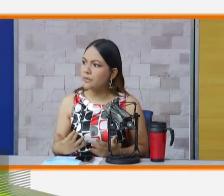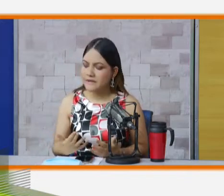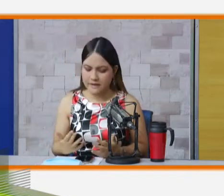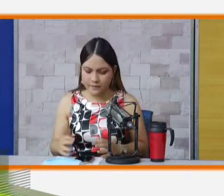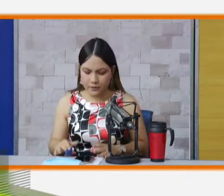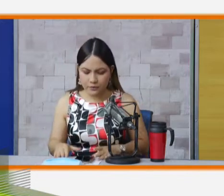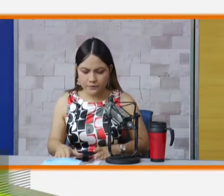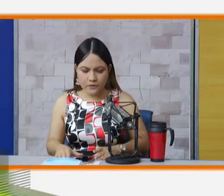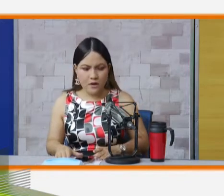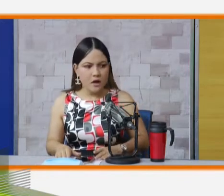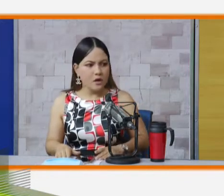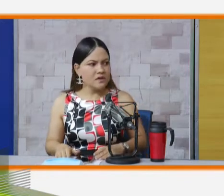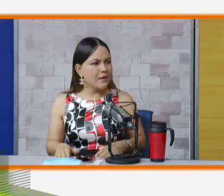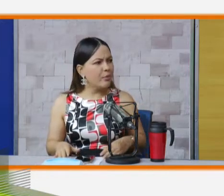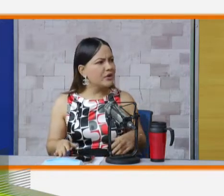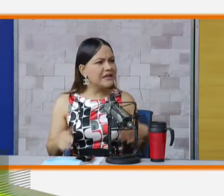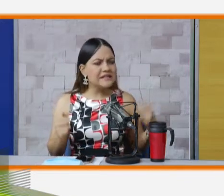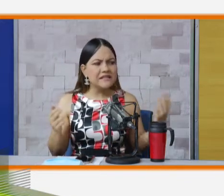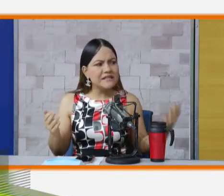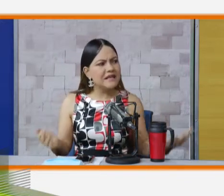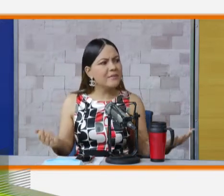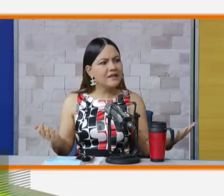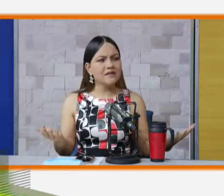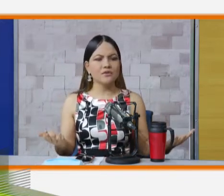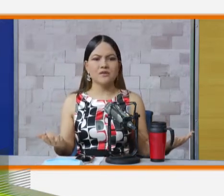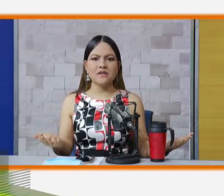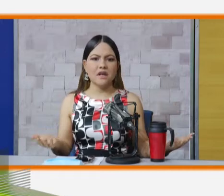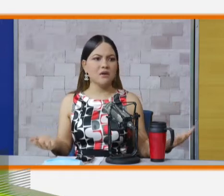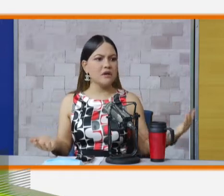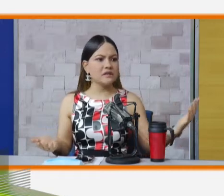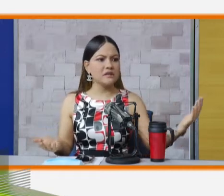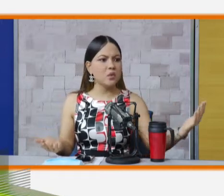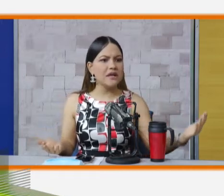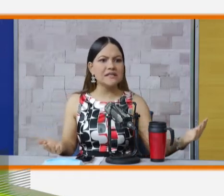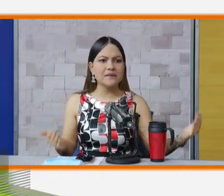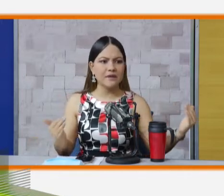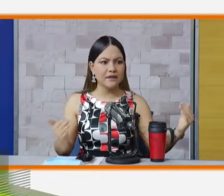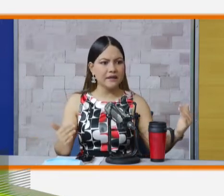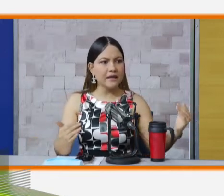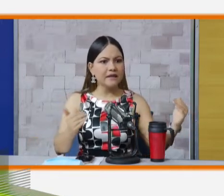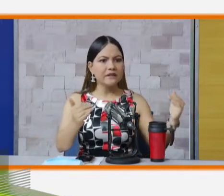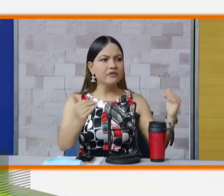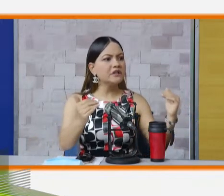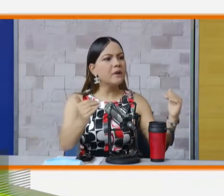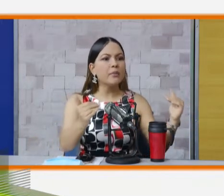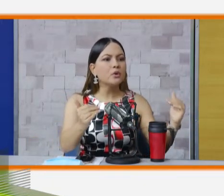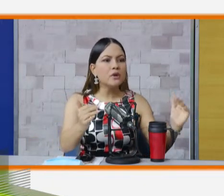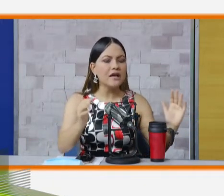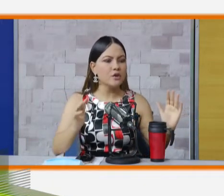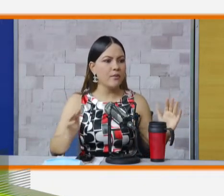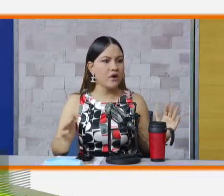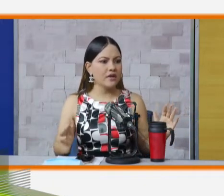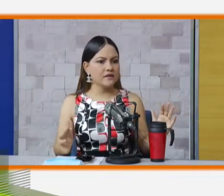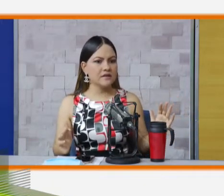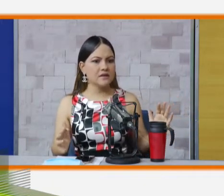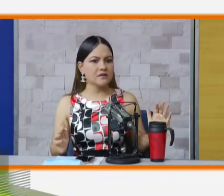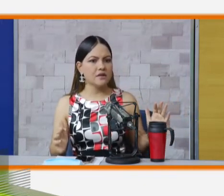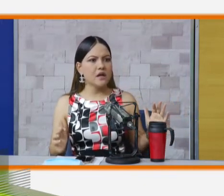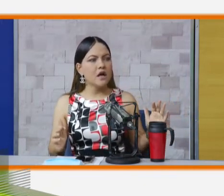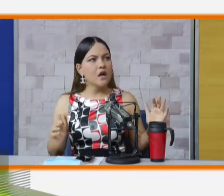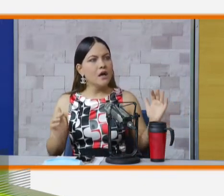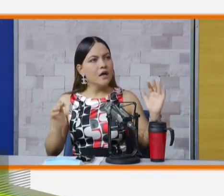desde un principio o sea porque sencillamente no se cerraron las escuelas de manera definitiva por un año vamos a